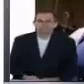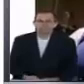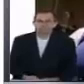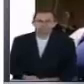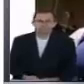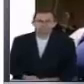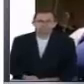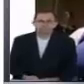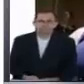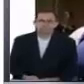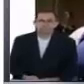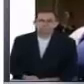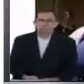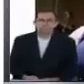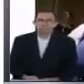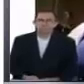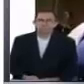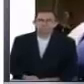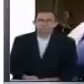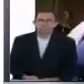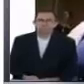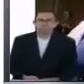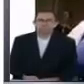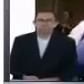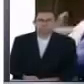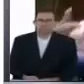Pero para Dios es suficiente.